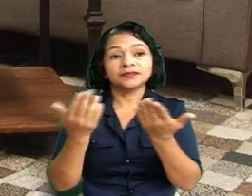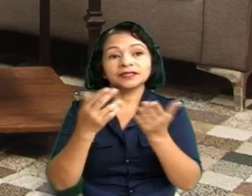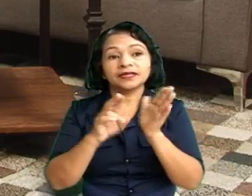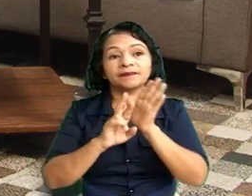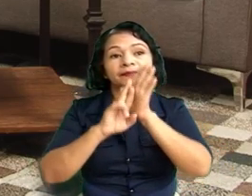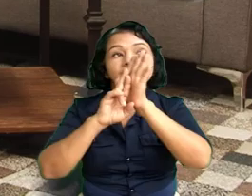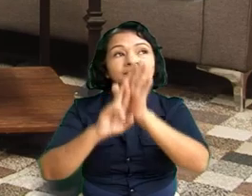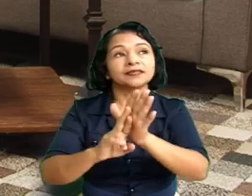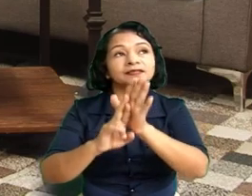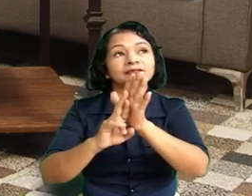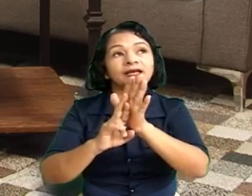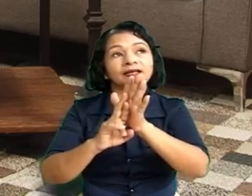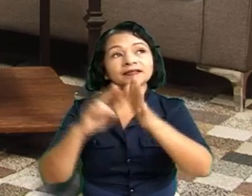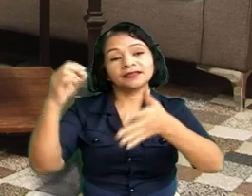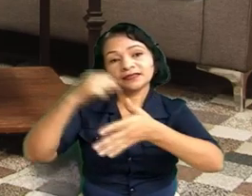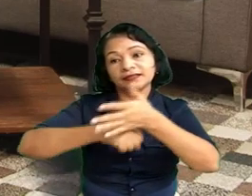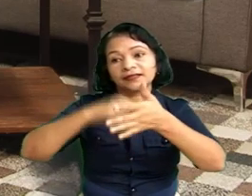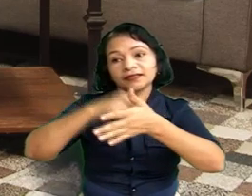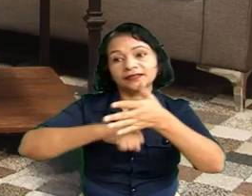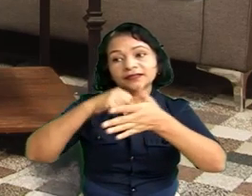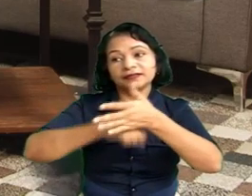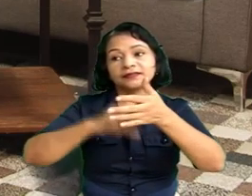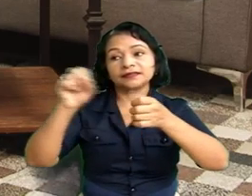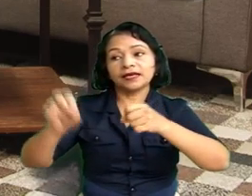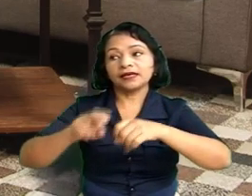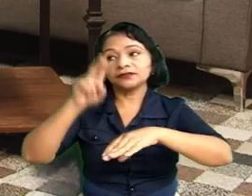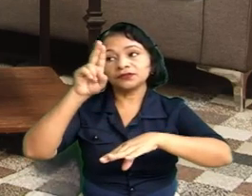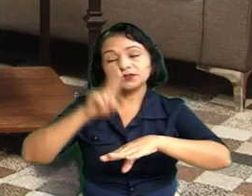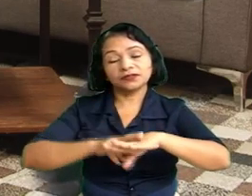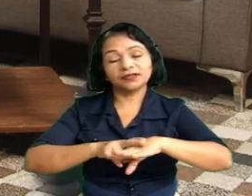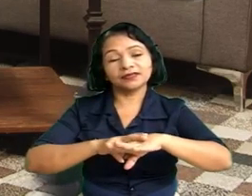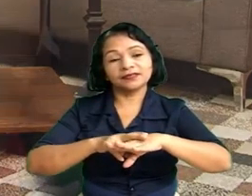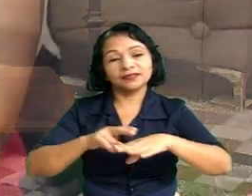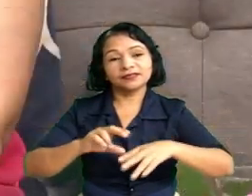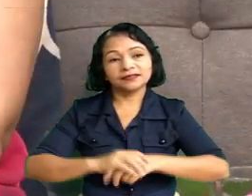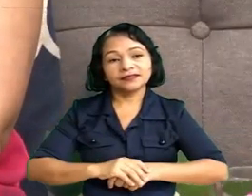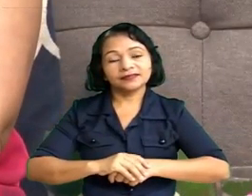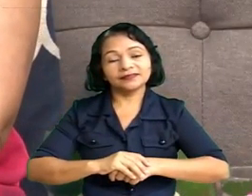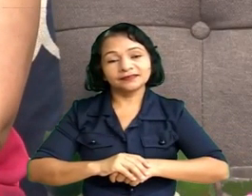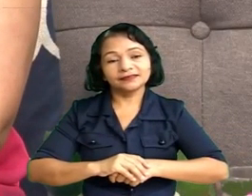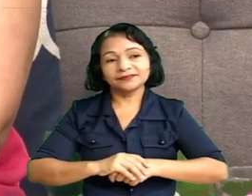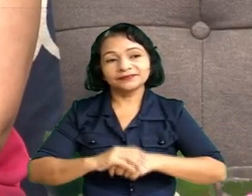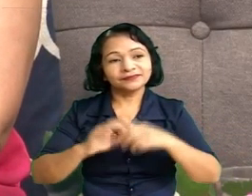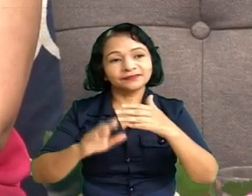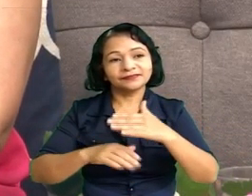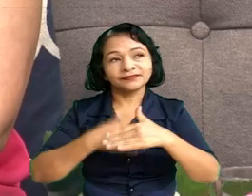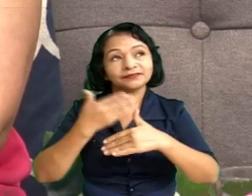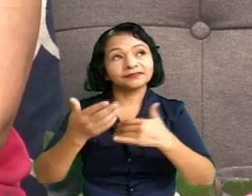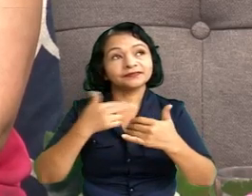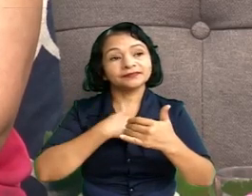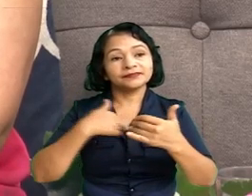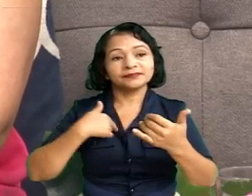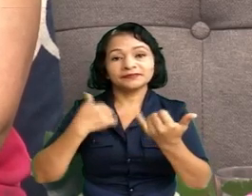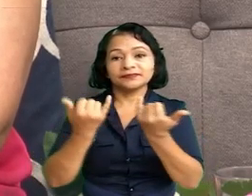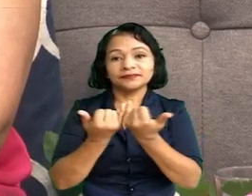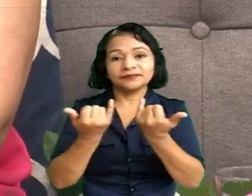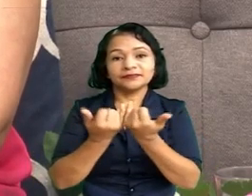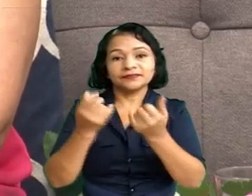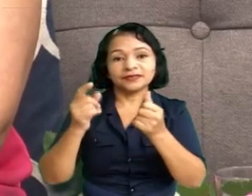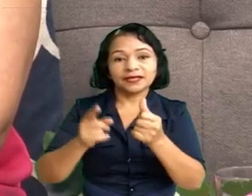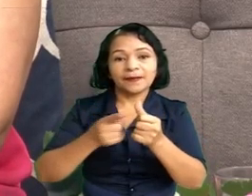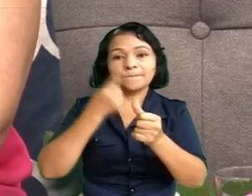representante del ejército defensor de soberanía nacional y luego ella organiza la